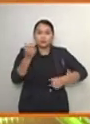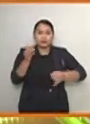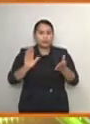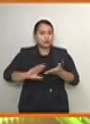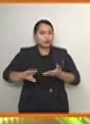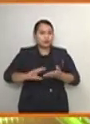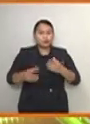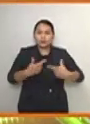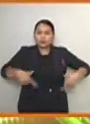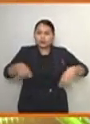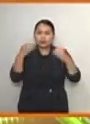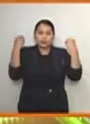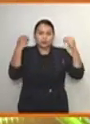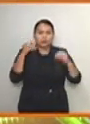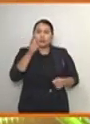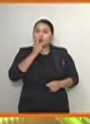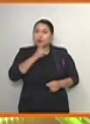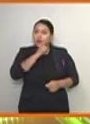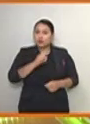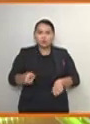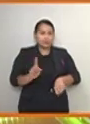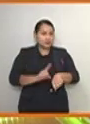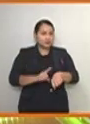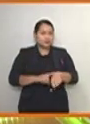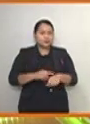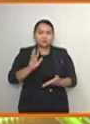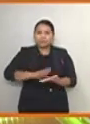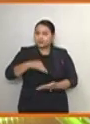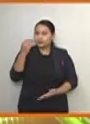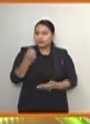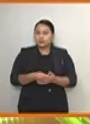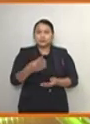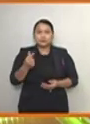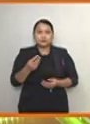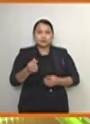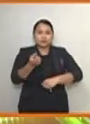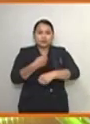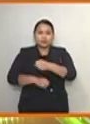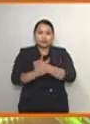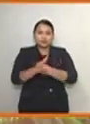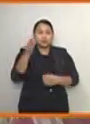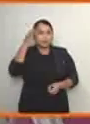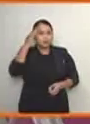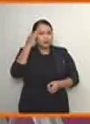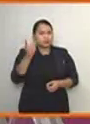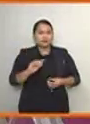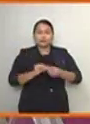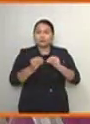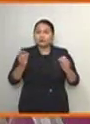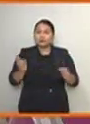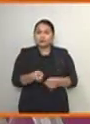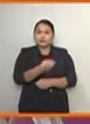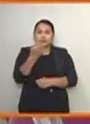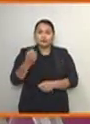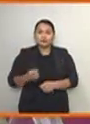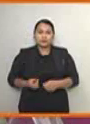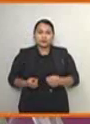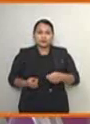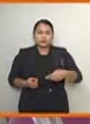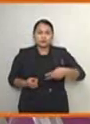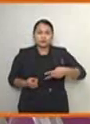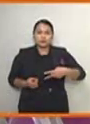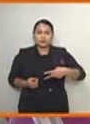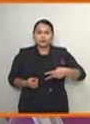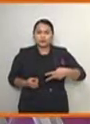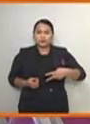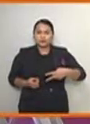cualquier punto de venta lotto ha llegado el momento de multiplicar su dinero con premiados recibimos el primer número con su primer dígito